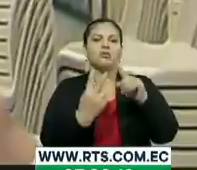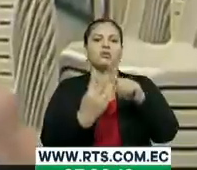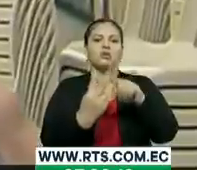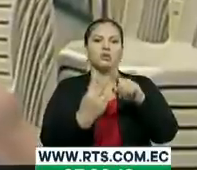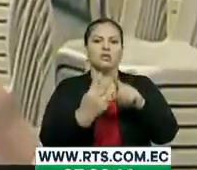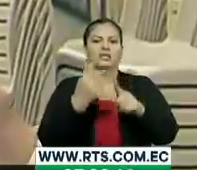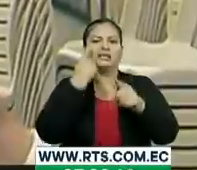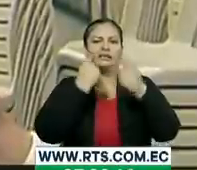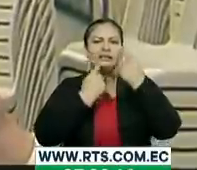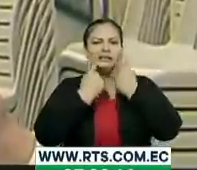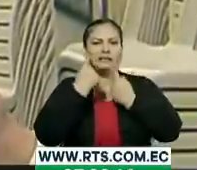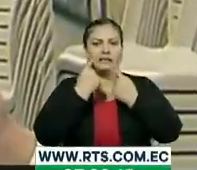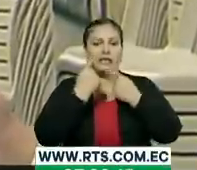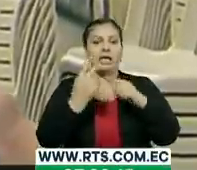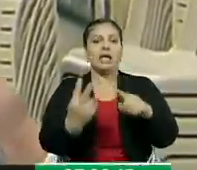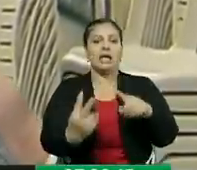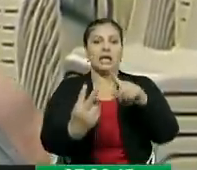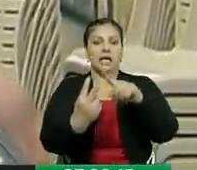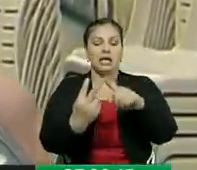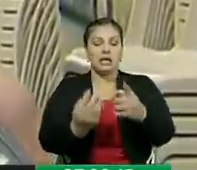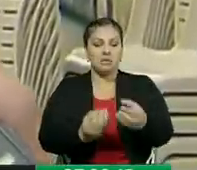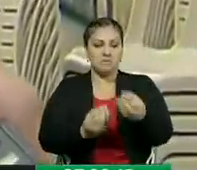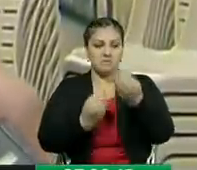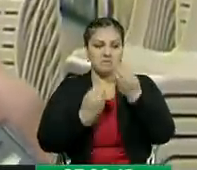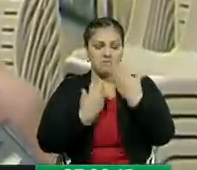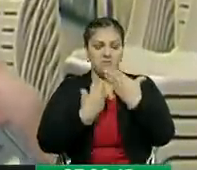hora antes, el carro ha botado humo